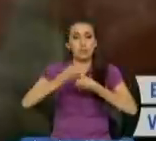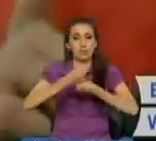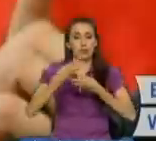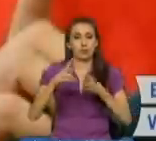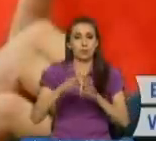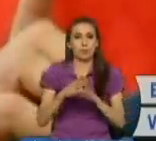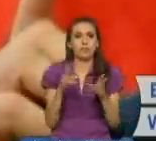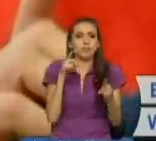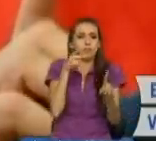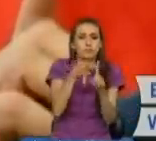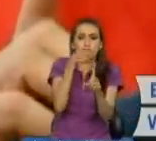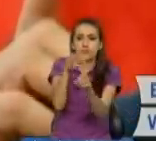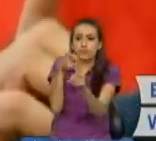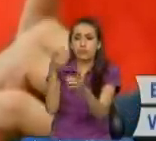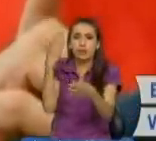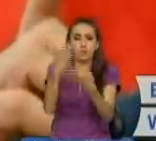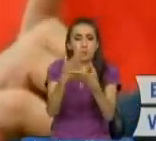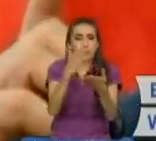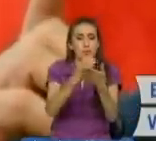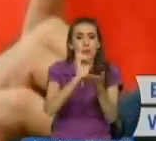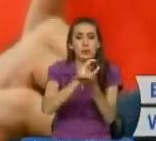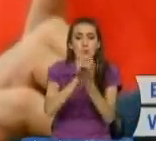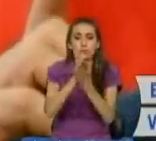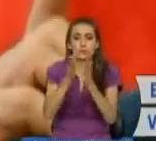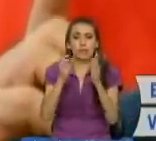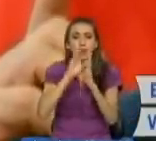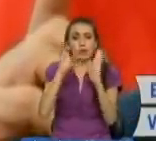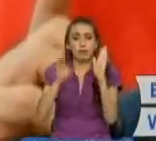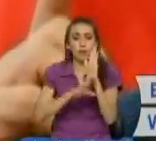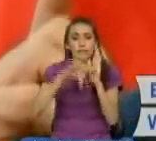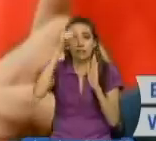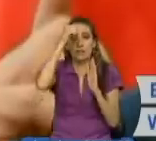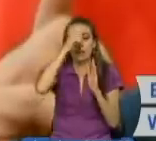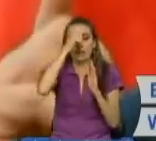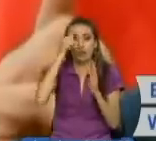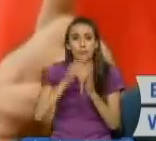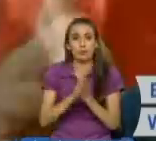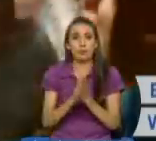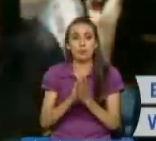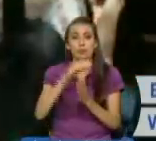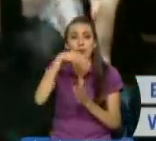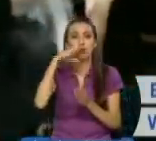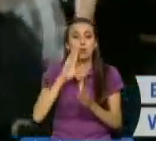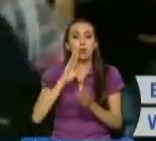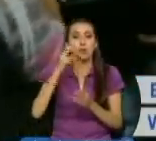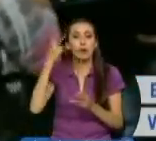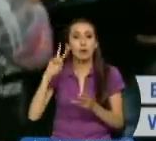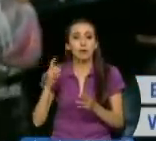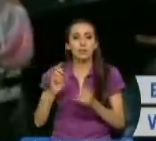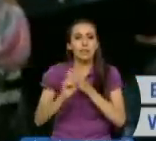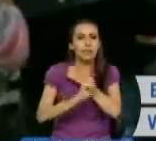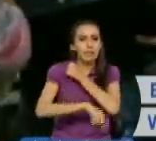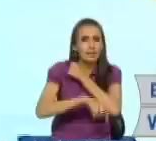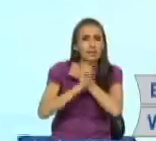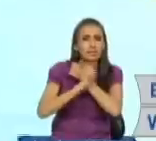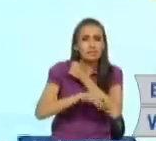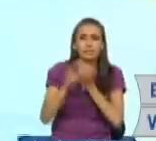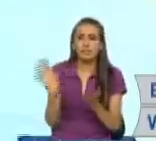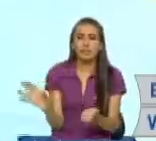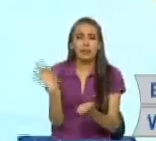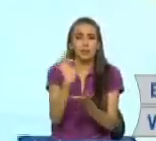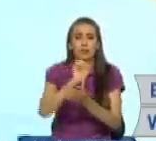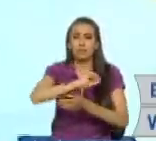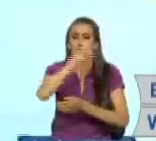presionar para suspender la asamblea nacional Constituyente previst para este domingo el presidente Nicolás Maduro dijo que estas sanciones representan un